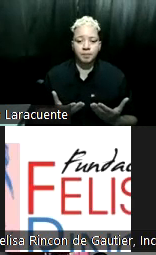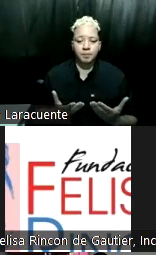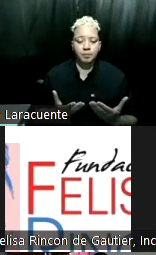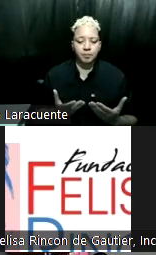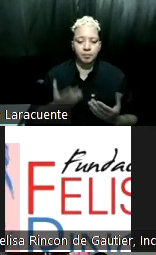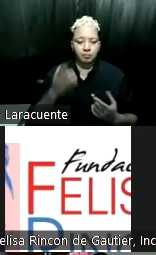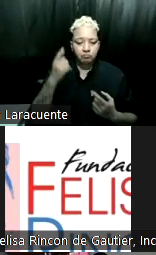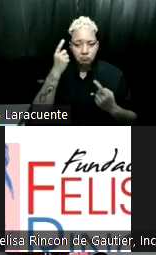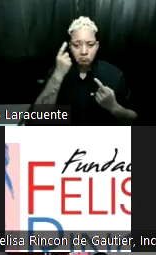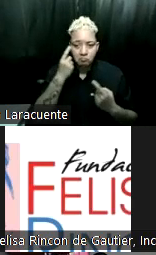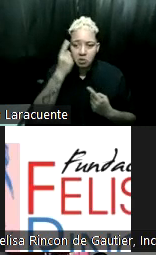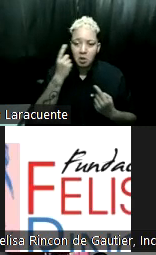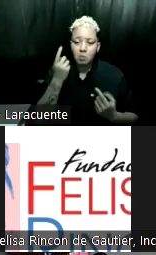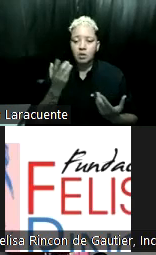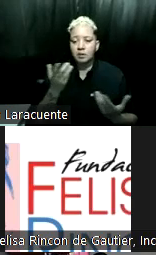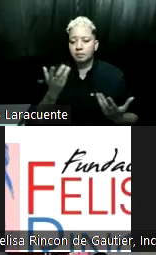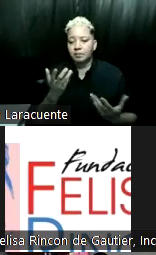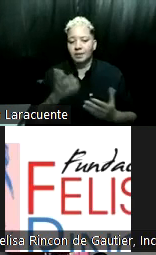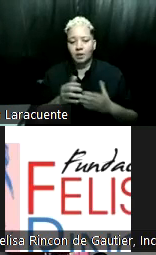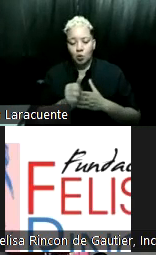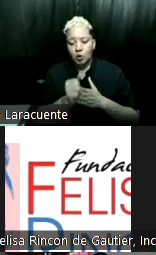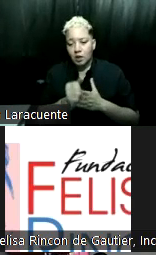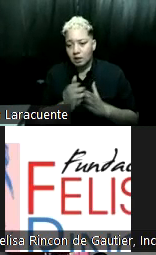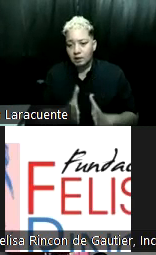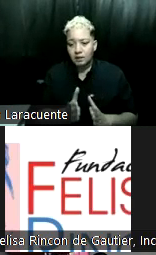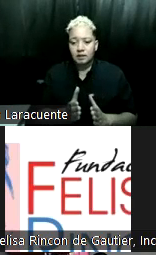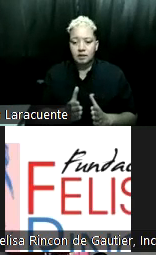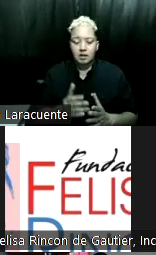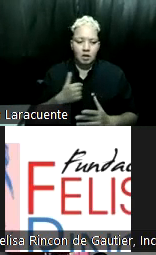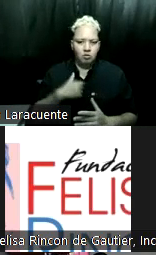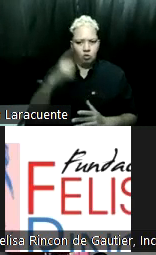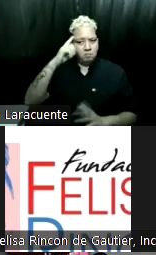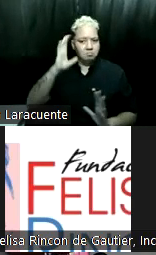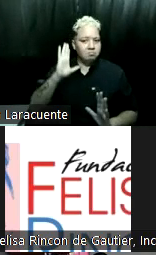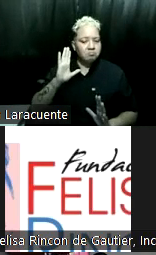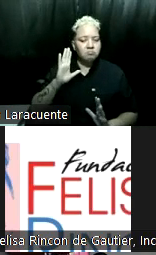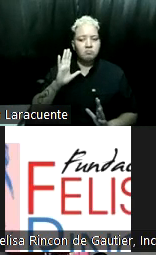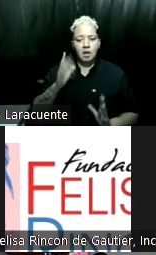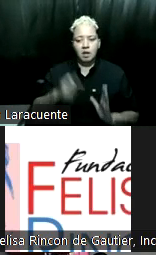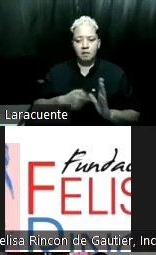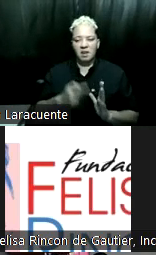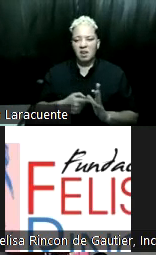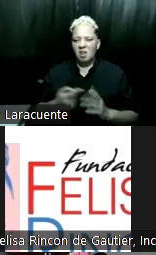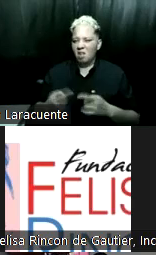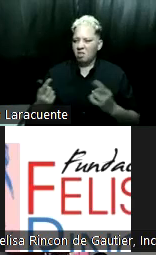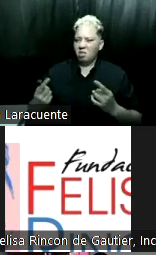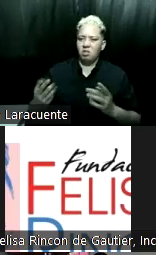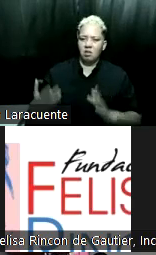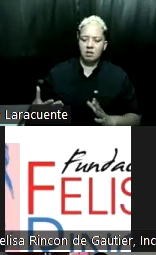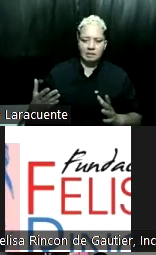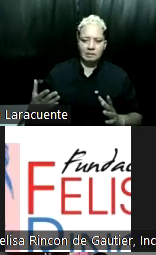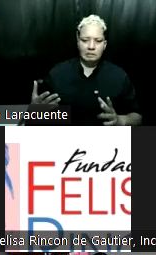pensamos que estos líderes, pues esa es la impresión que me da, ¿verdad? Que a veces no se llevan bien, que agravan